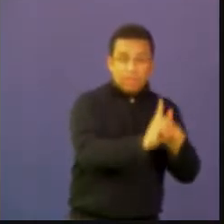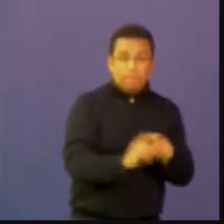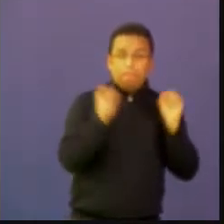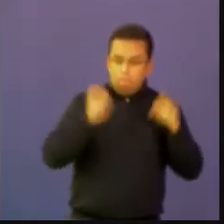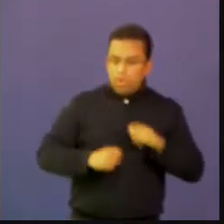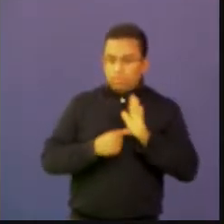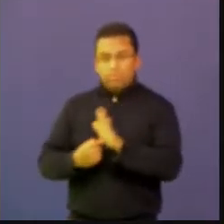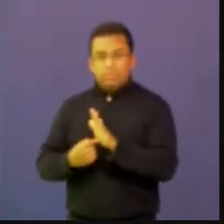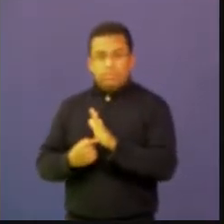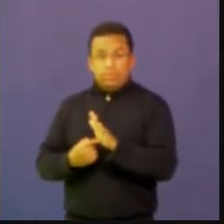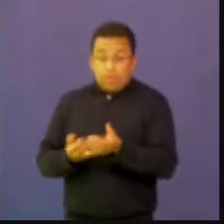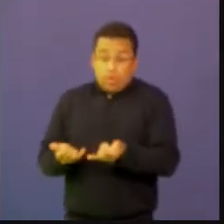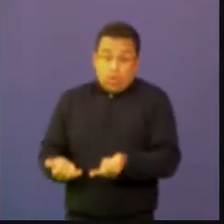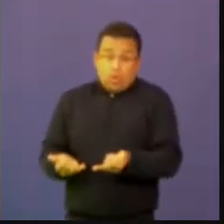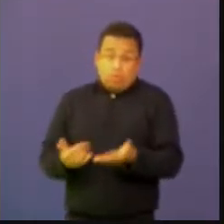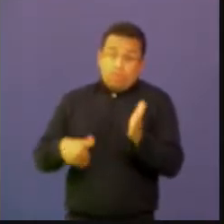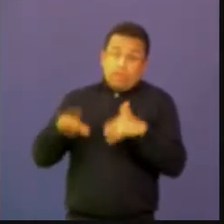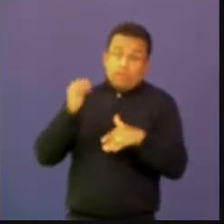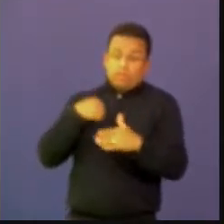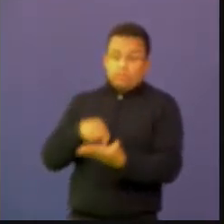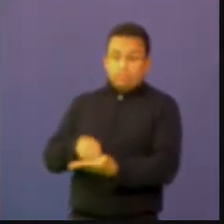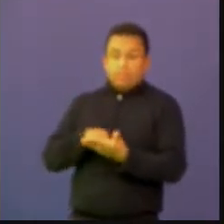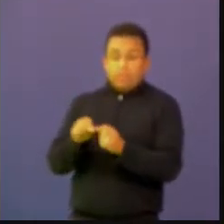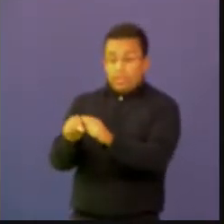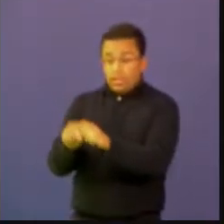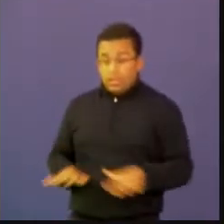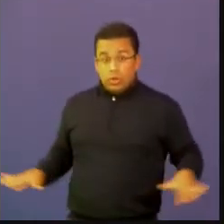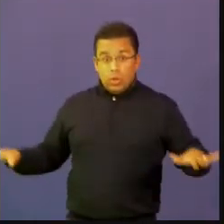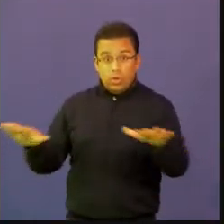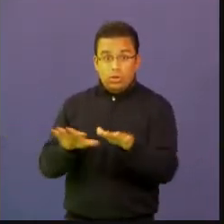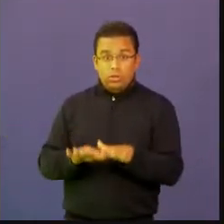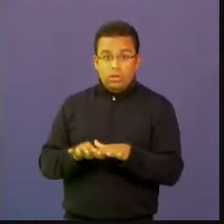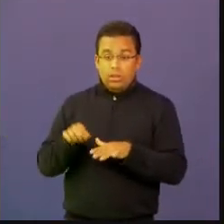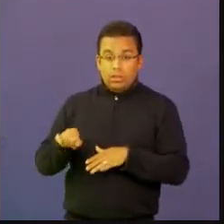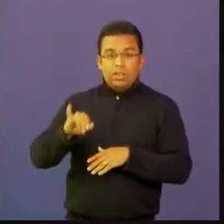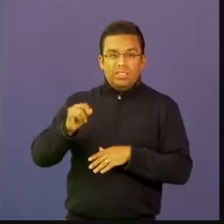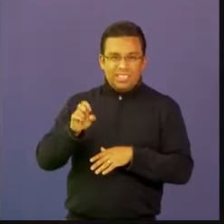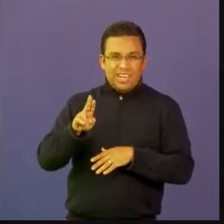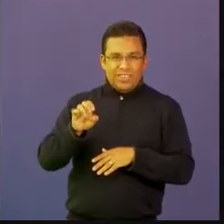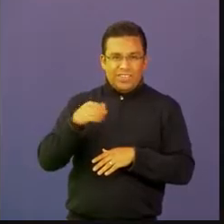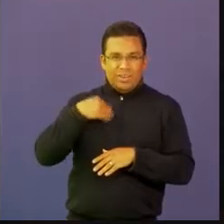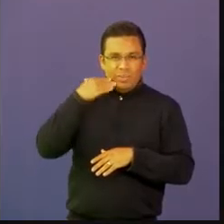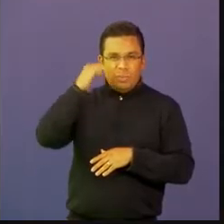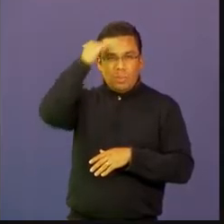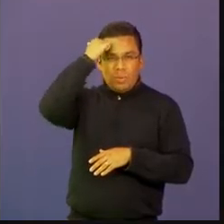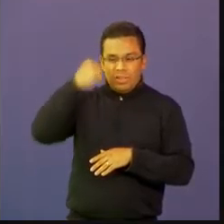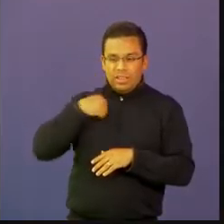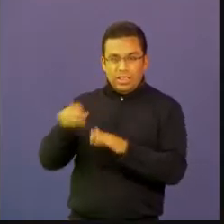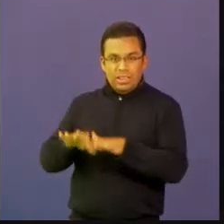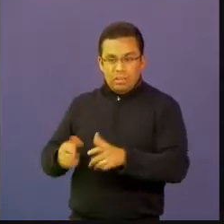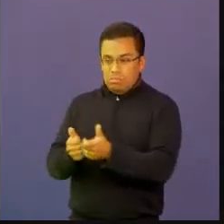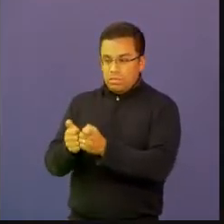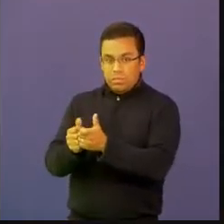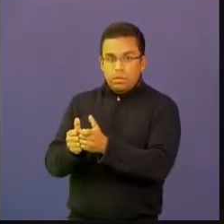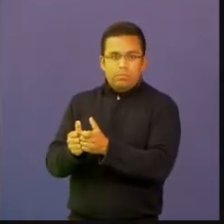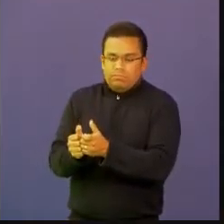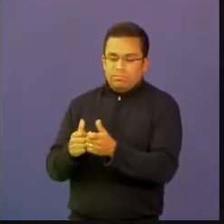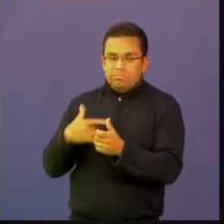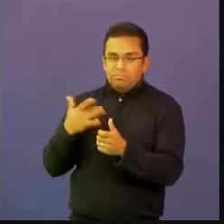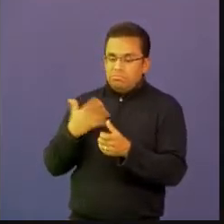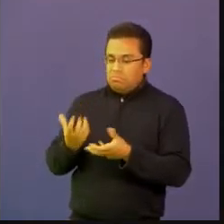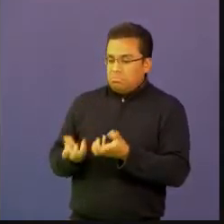hoy con mayor conocimiento del entorno Jennifer junto a sus estudiantes se anima a seguir pensando proyectos